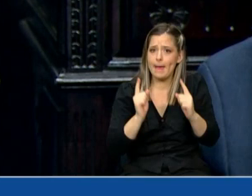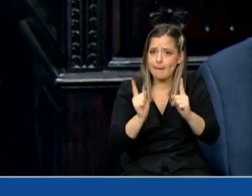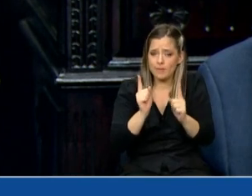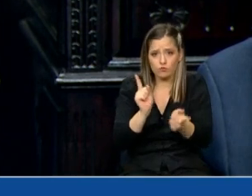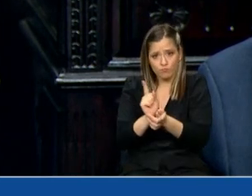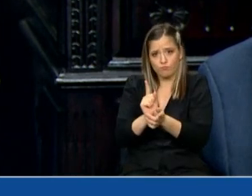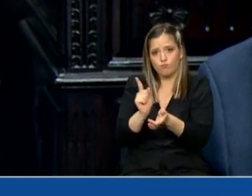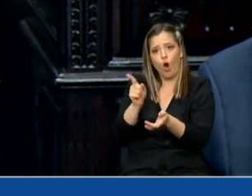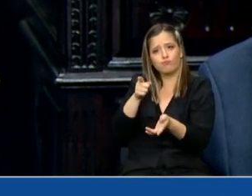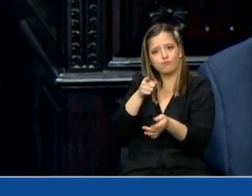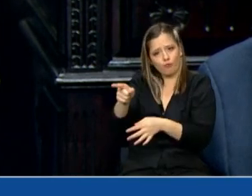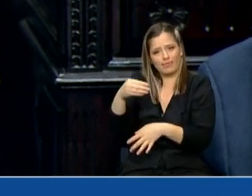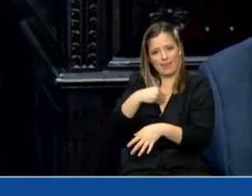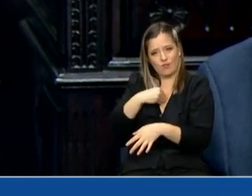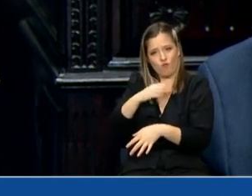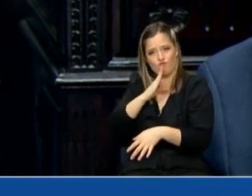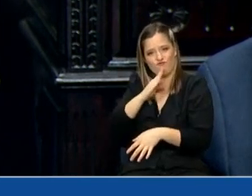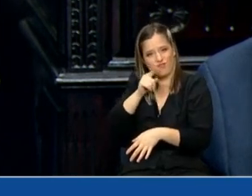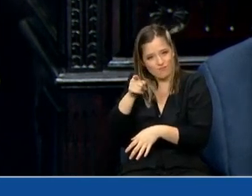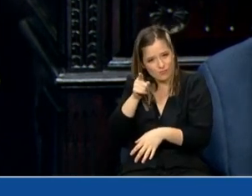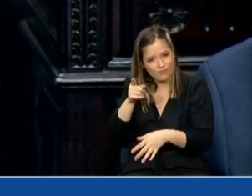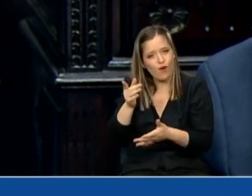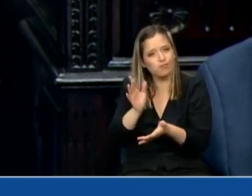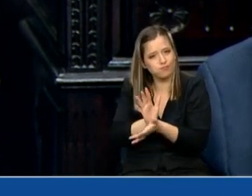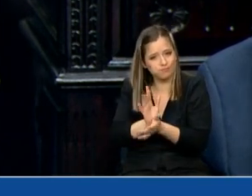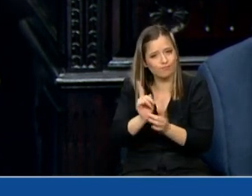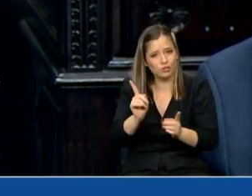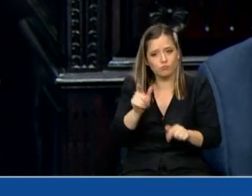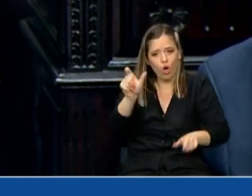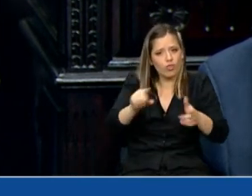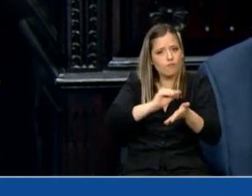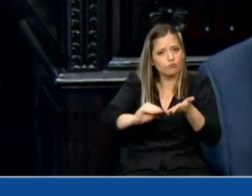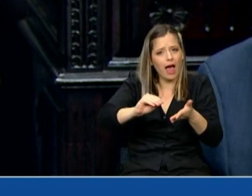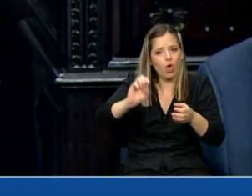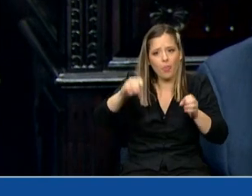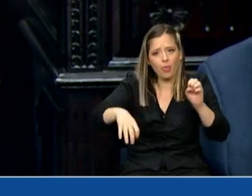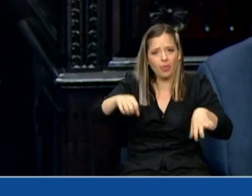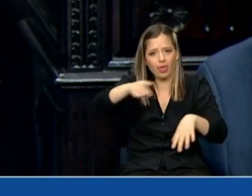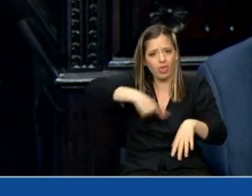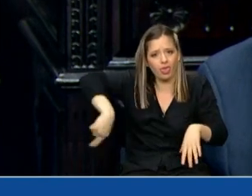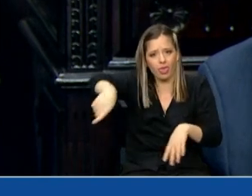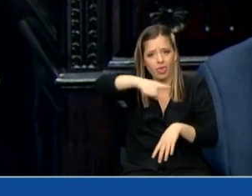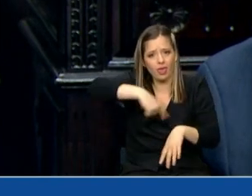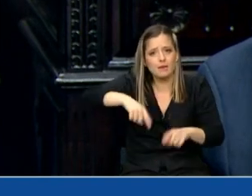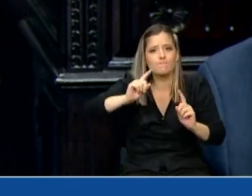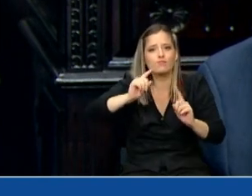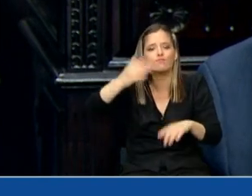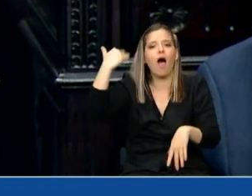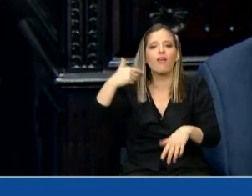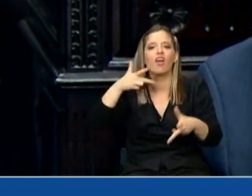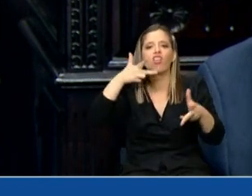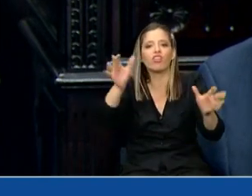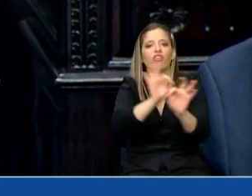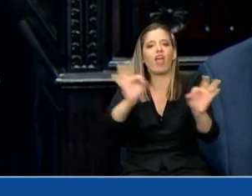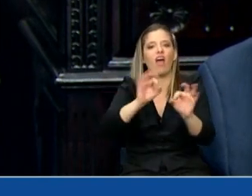antisemitismo, que es el antisionismo, a diputados aquí presentes que no condenaron explícitamente